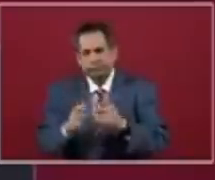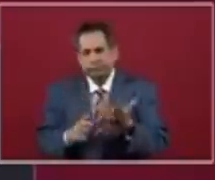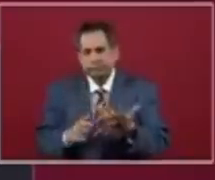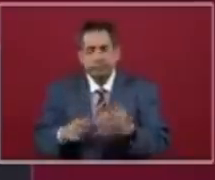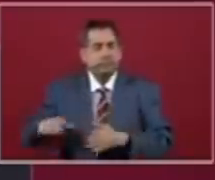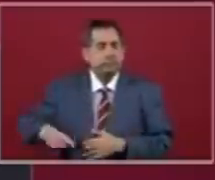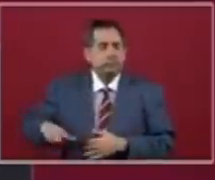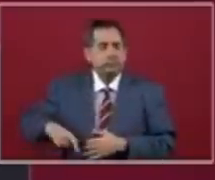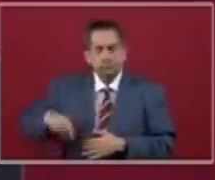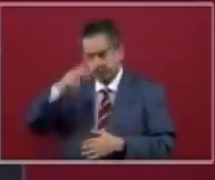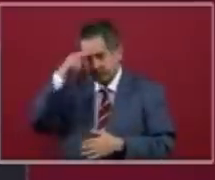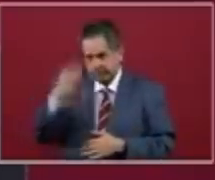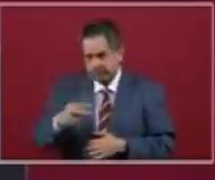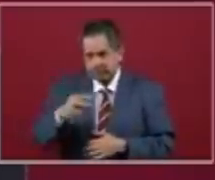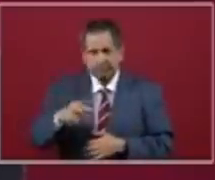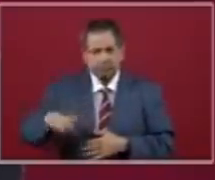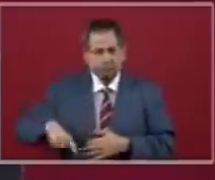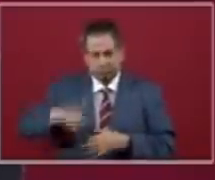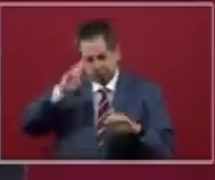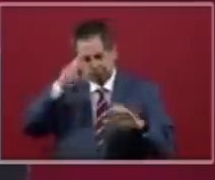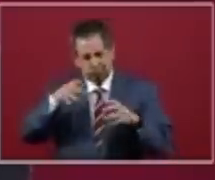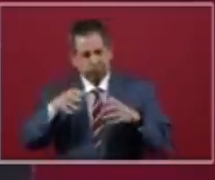del gobierno de la República, de México.